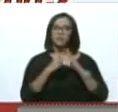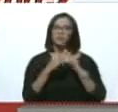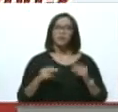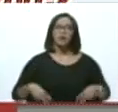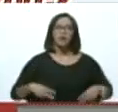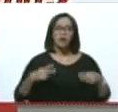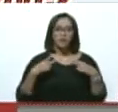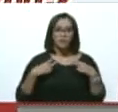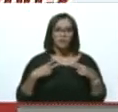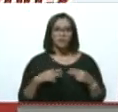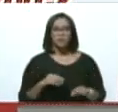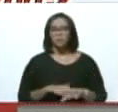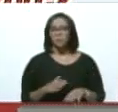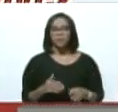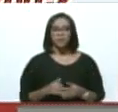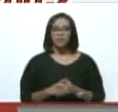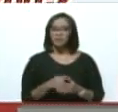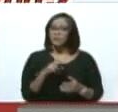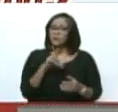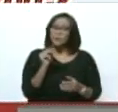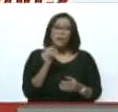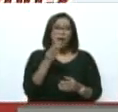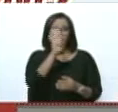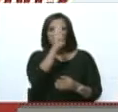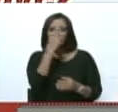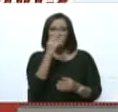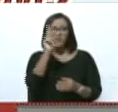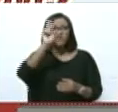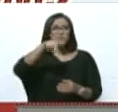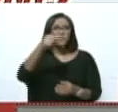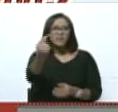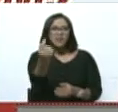Es lo que eso no han guavineado, pero ni un instante.